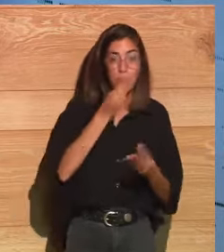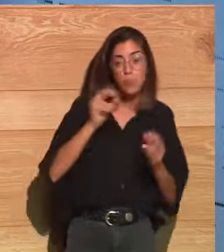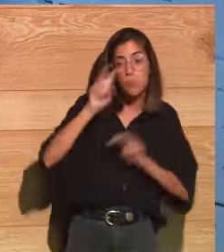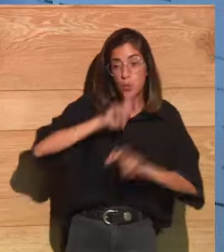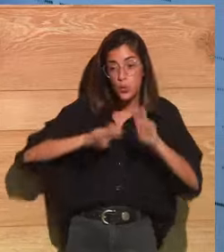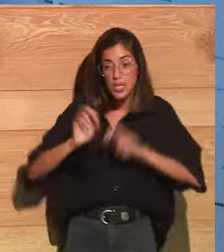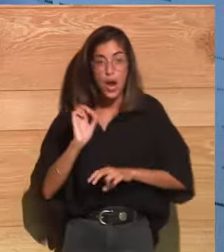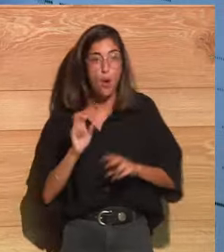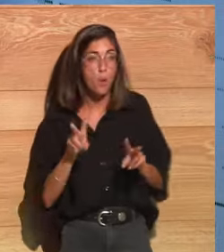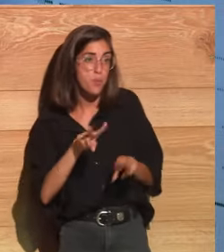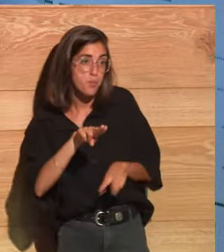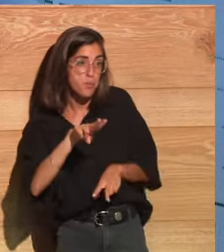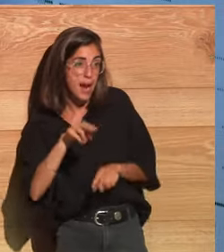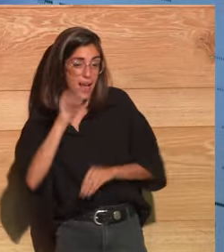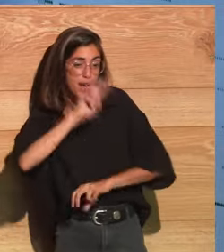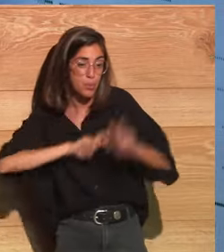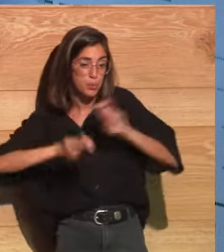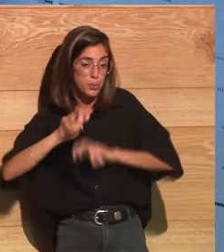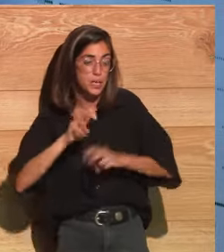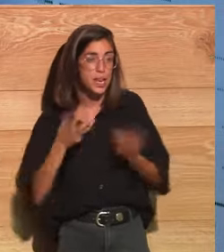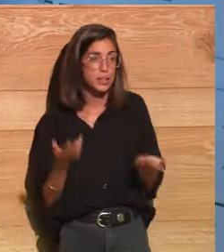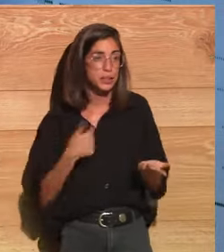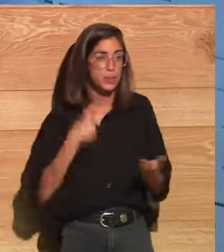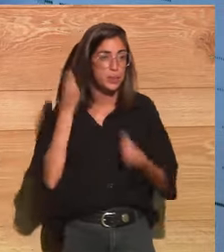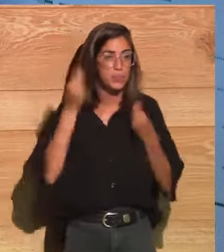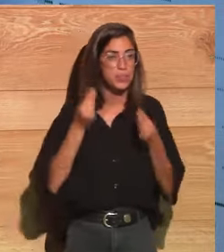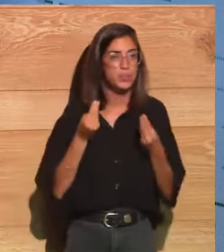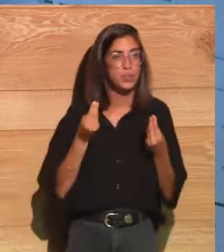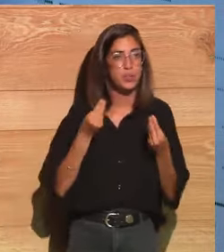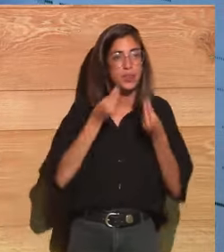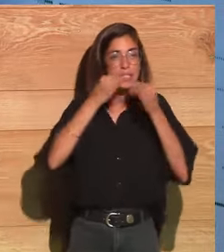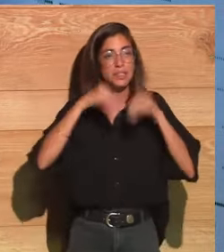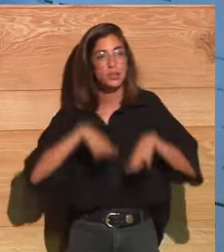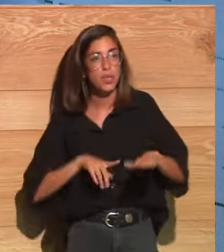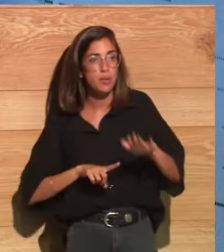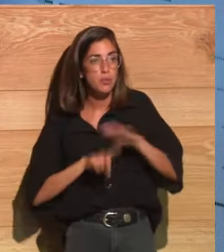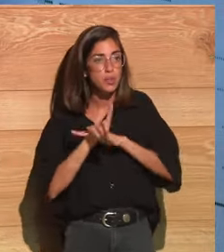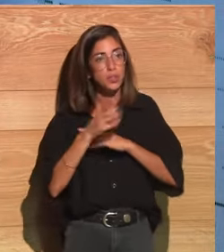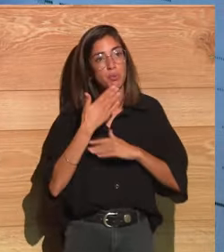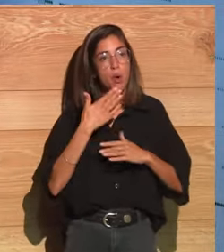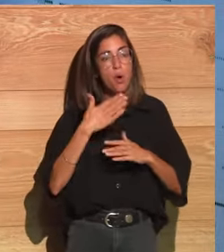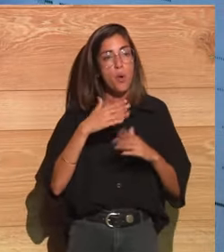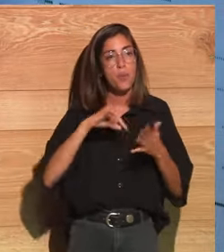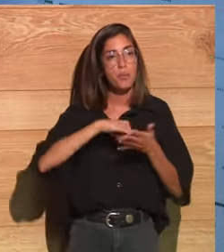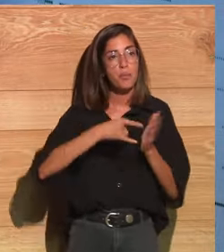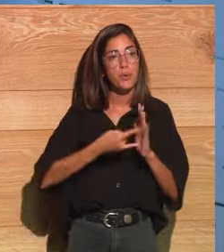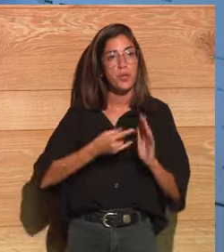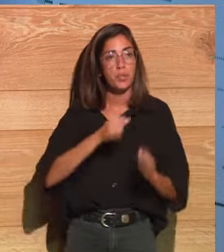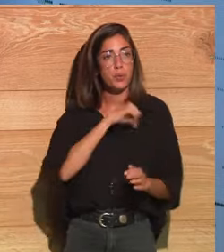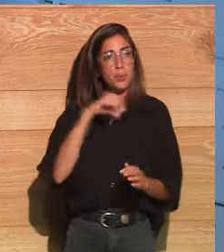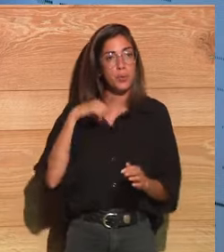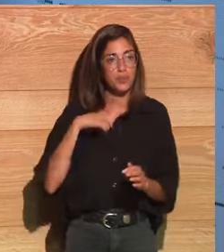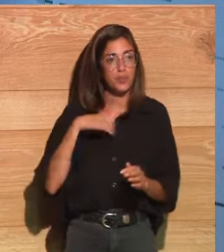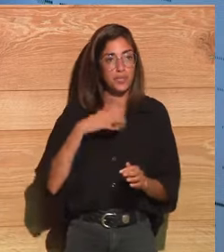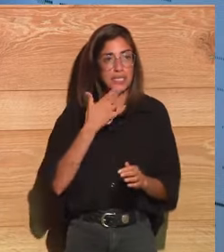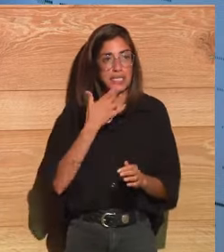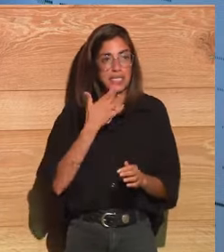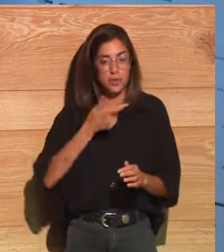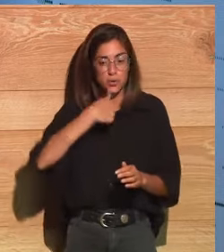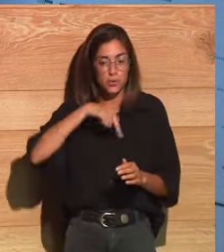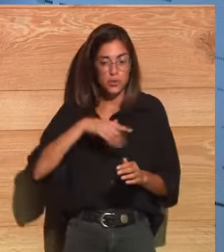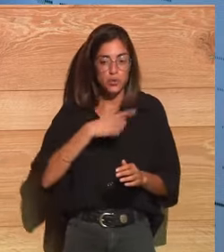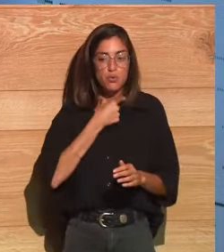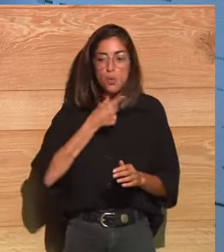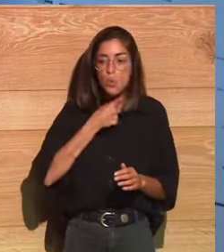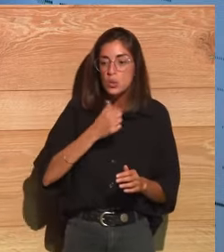hemos decidido estar aquí y es parte de esa historia evolutiva. O sea que es un poco un proyecto también personal y ganas de compartir, ¿no? Cuando algo nos gusta, cuando hemos